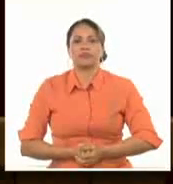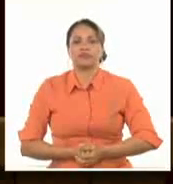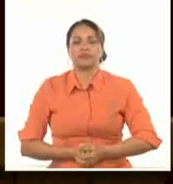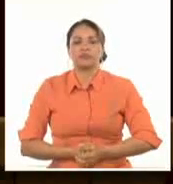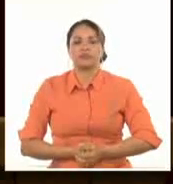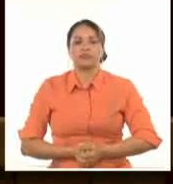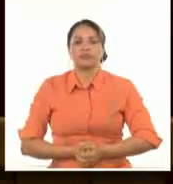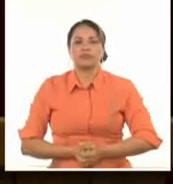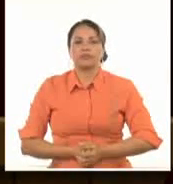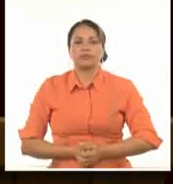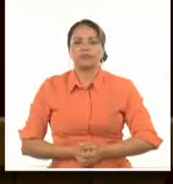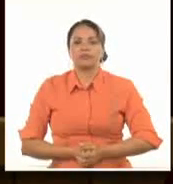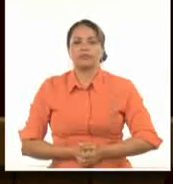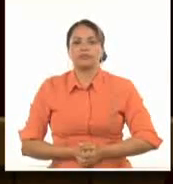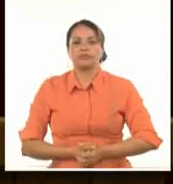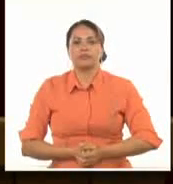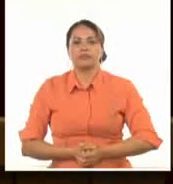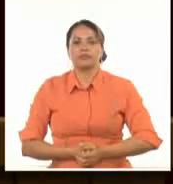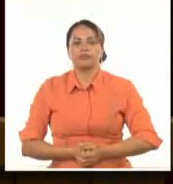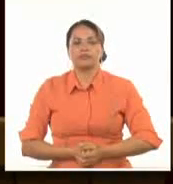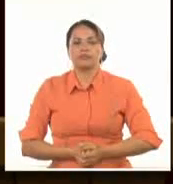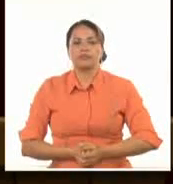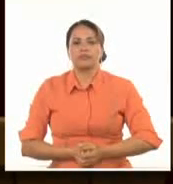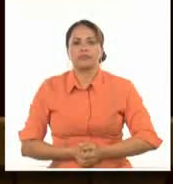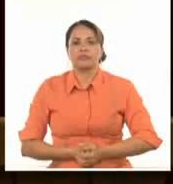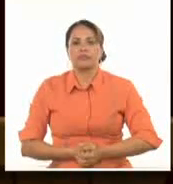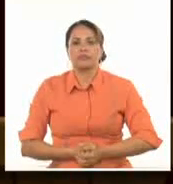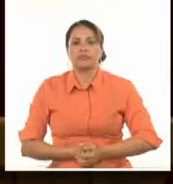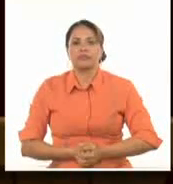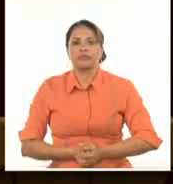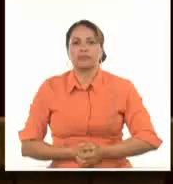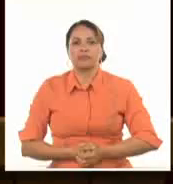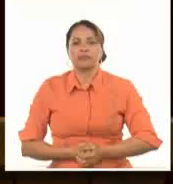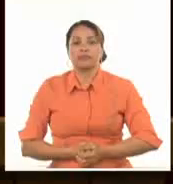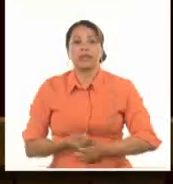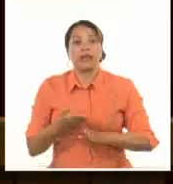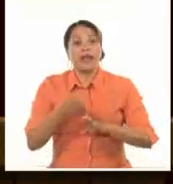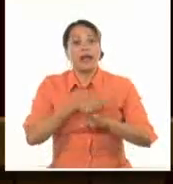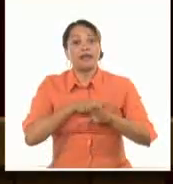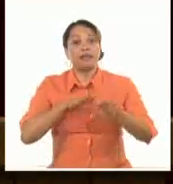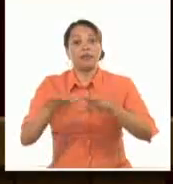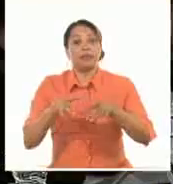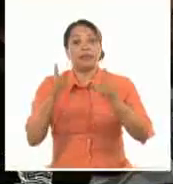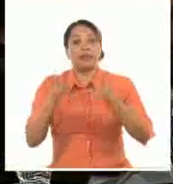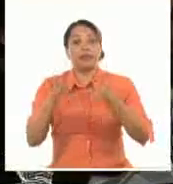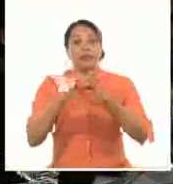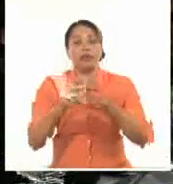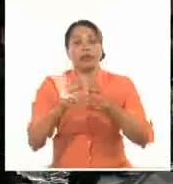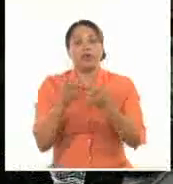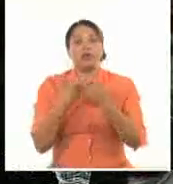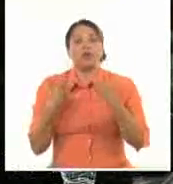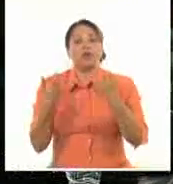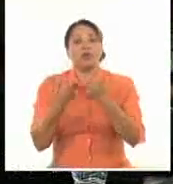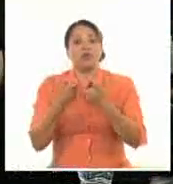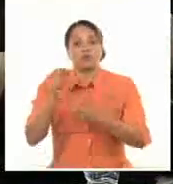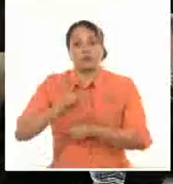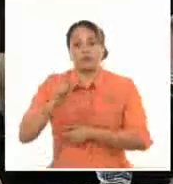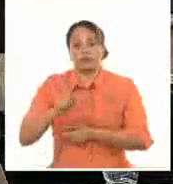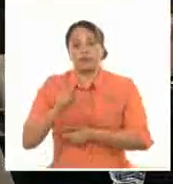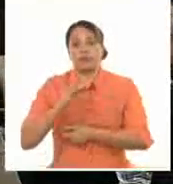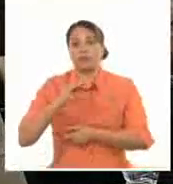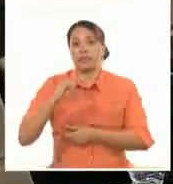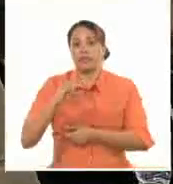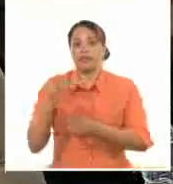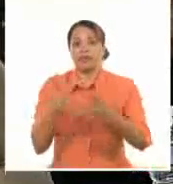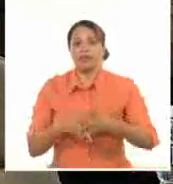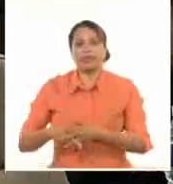esfuerzos. Por cierto, mientras se preparaba esta reunión, los congresistas que cobran los abultados salarios de Washington